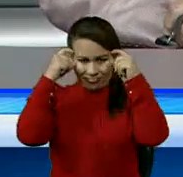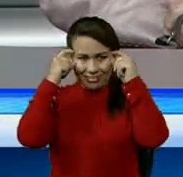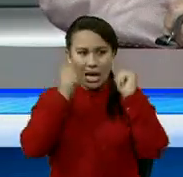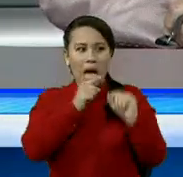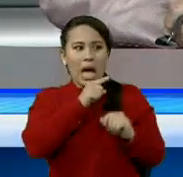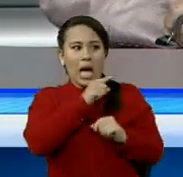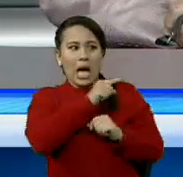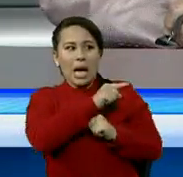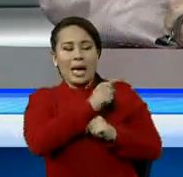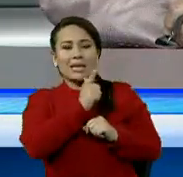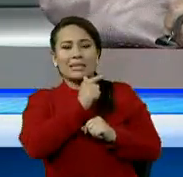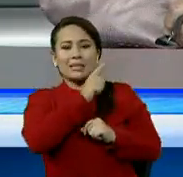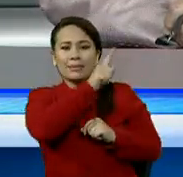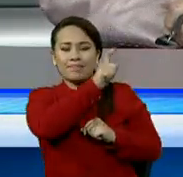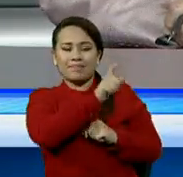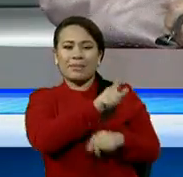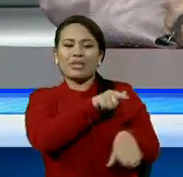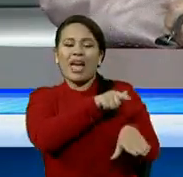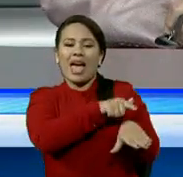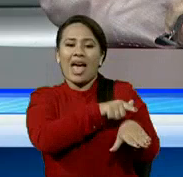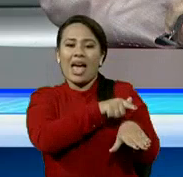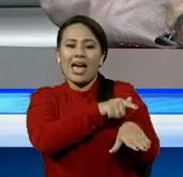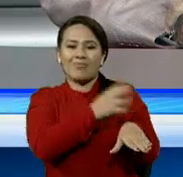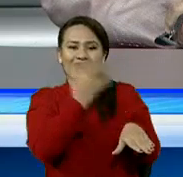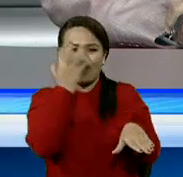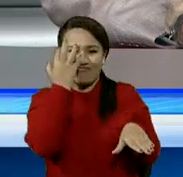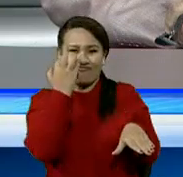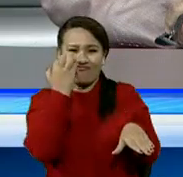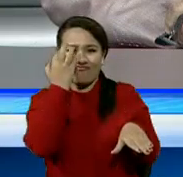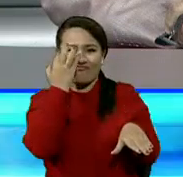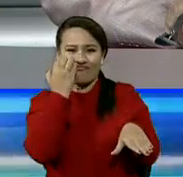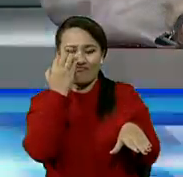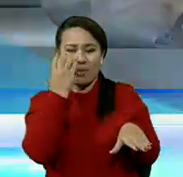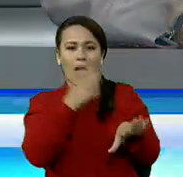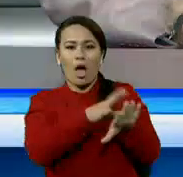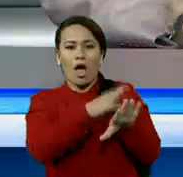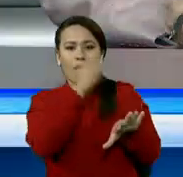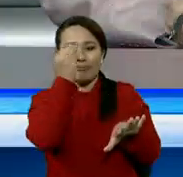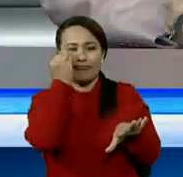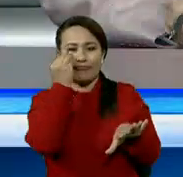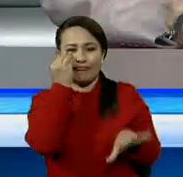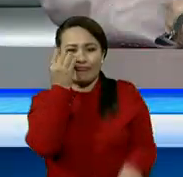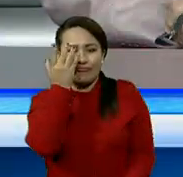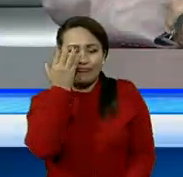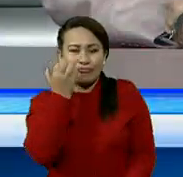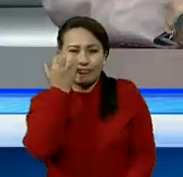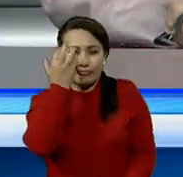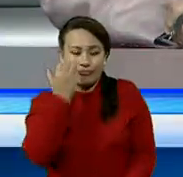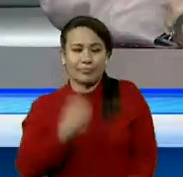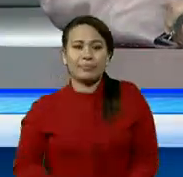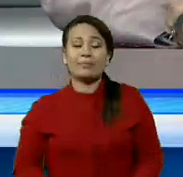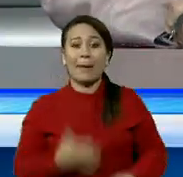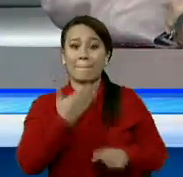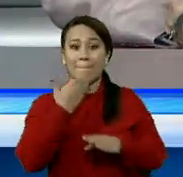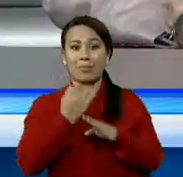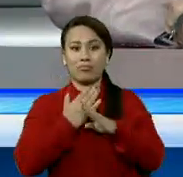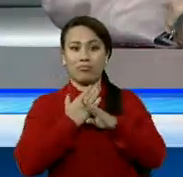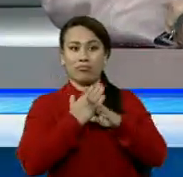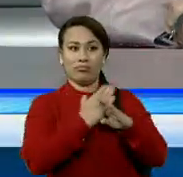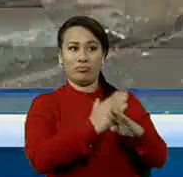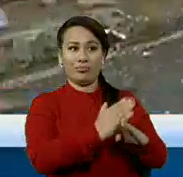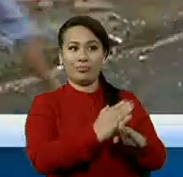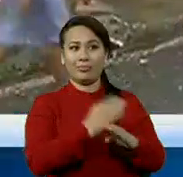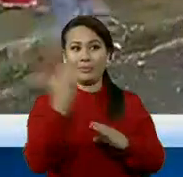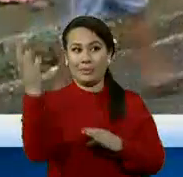están frente posiblemente a personas que han sido contagiadas por la conjuntivitis. Este virus que,